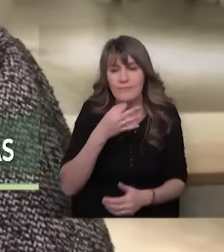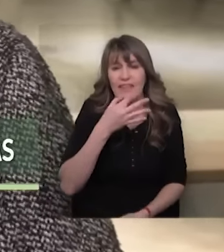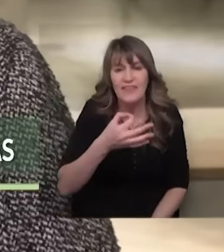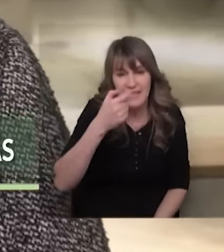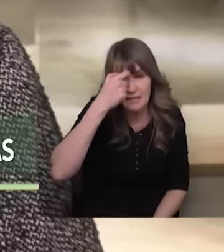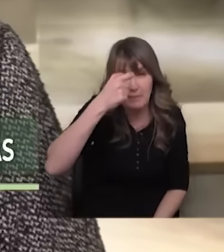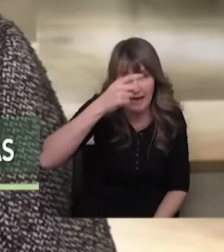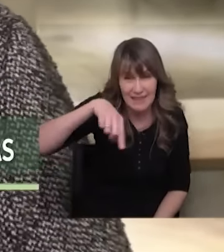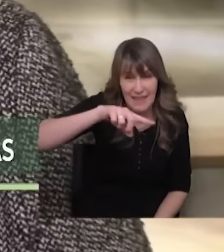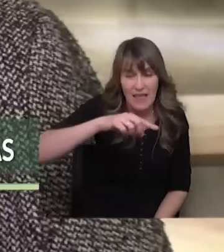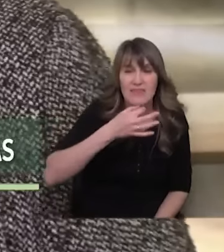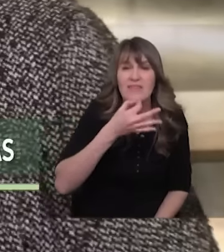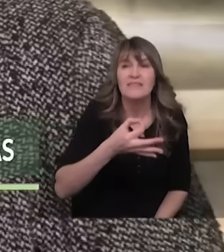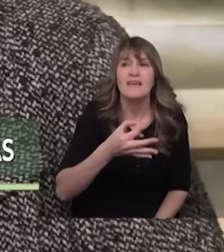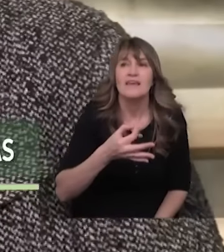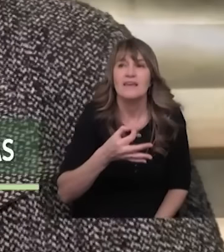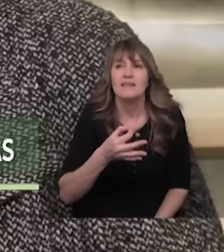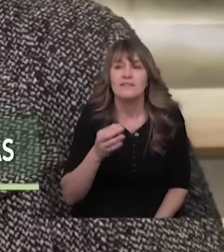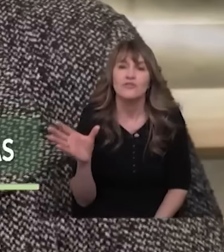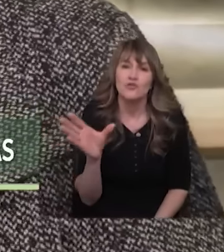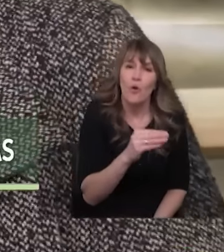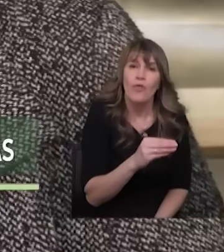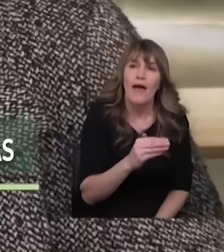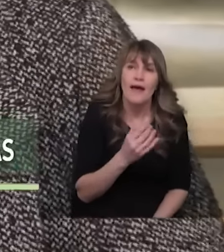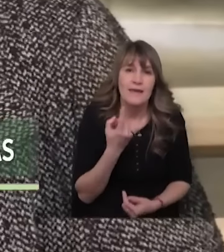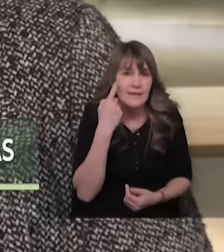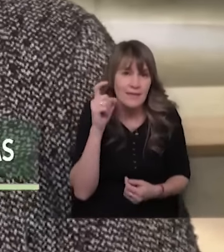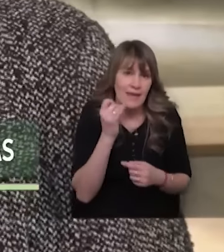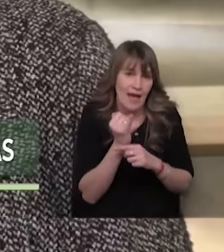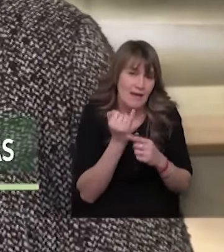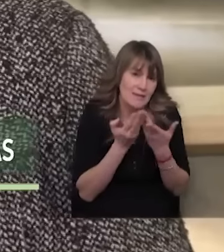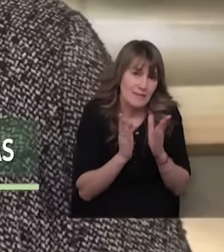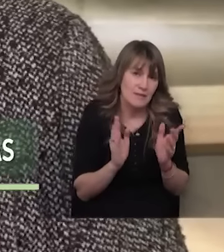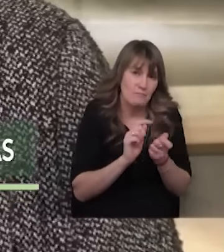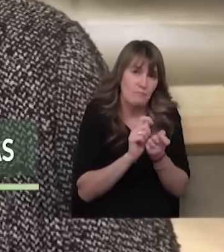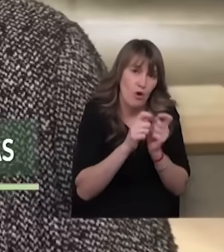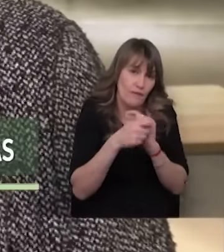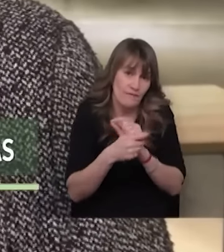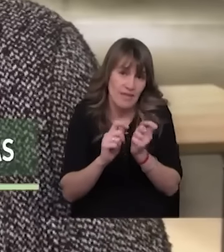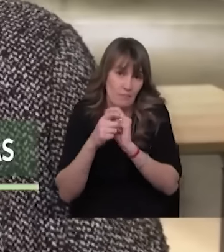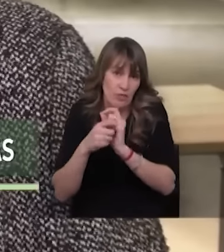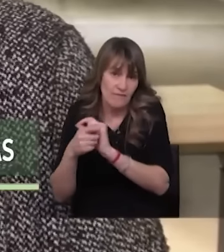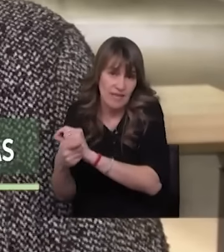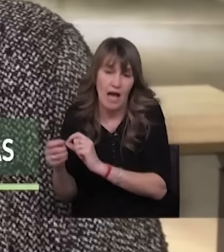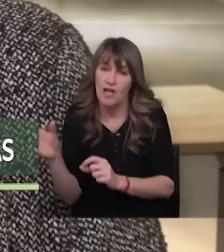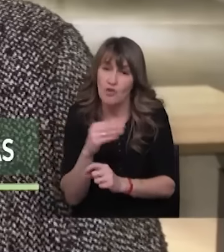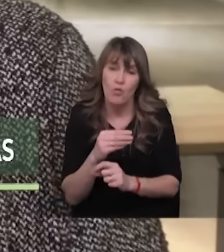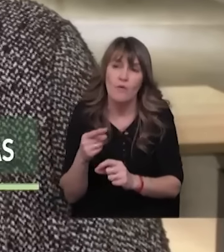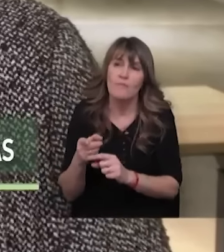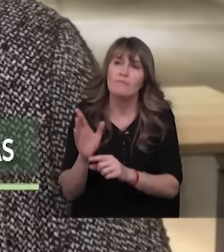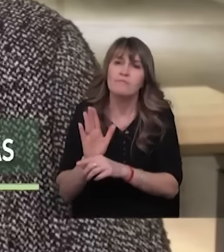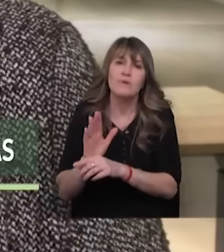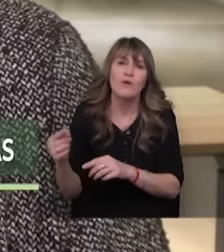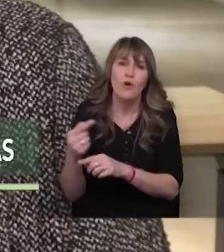alguna manera todas las iniciativas de modificación Aunque vienen de distintos ámbitos políticos atacan los mismos